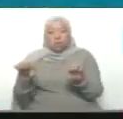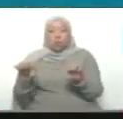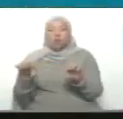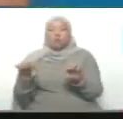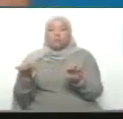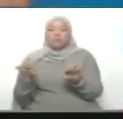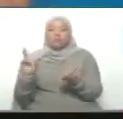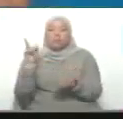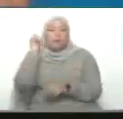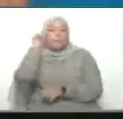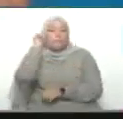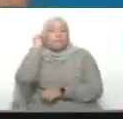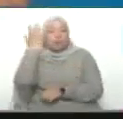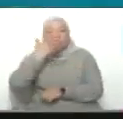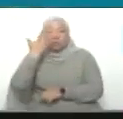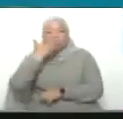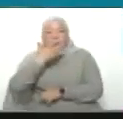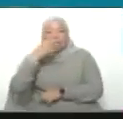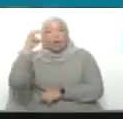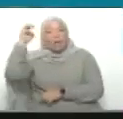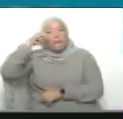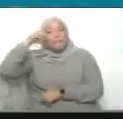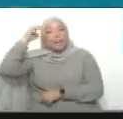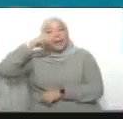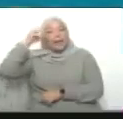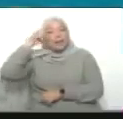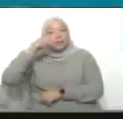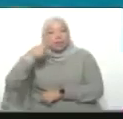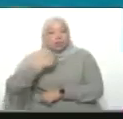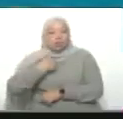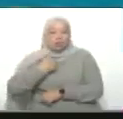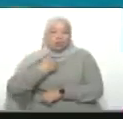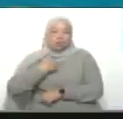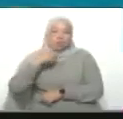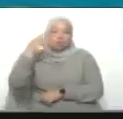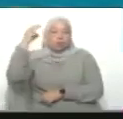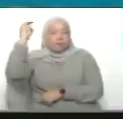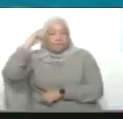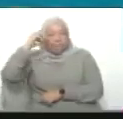para la educación, yo la llamo la maestra mayor,